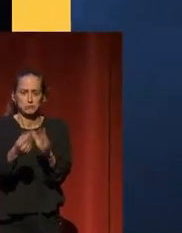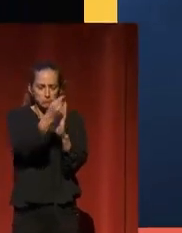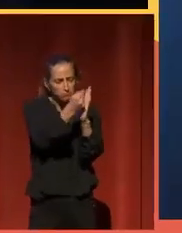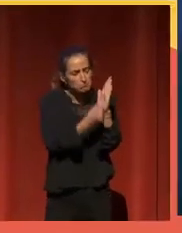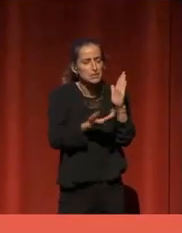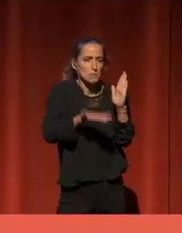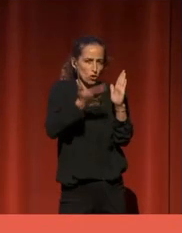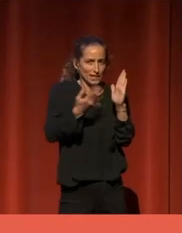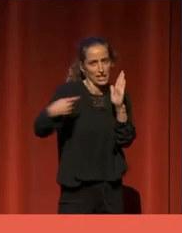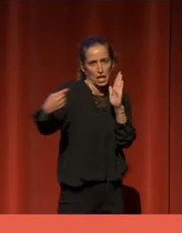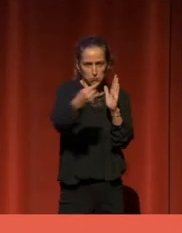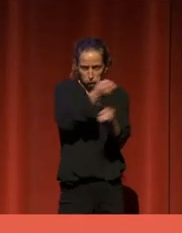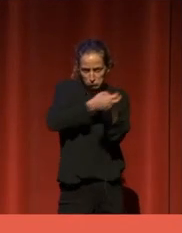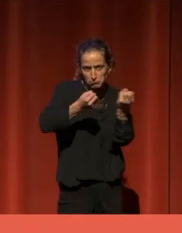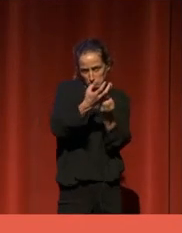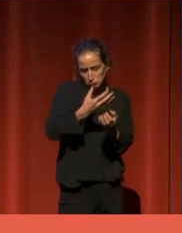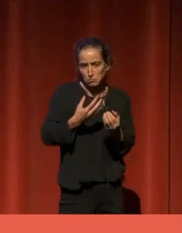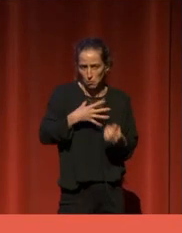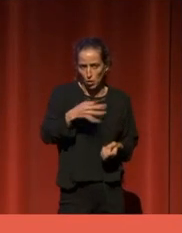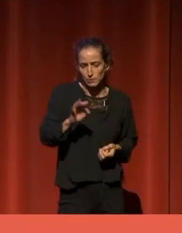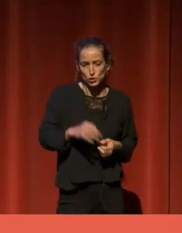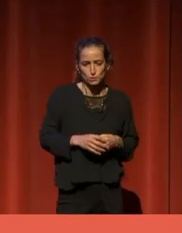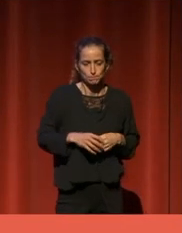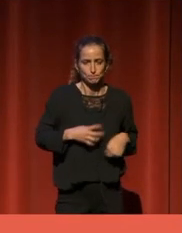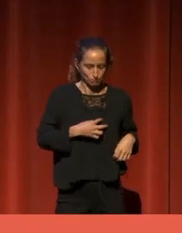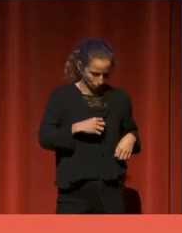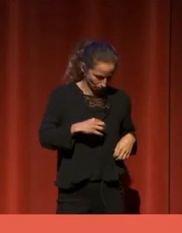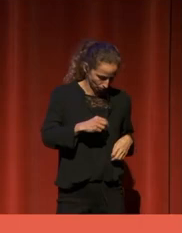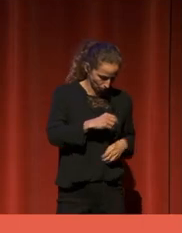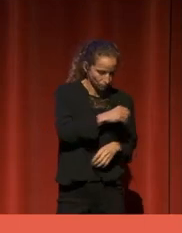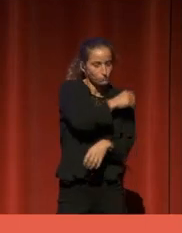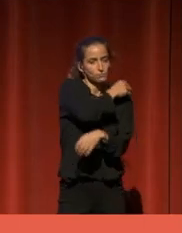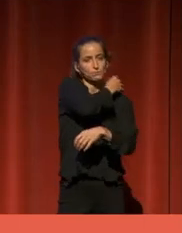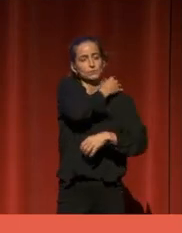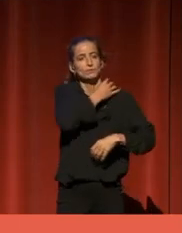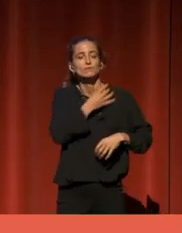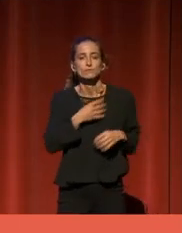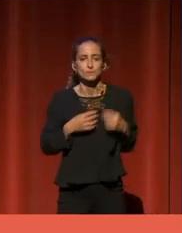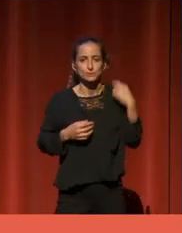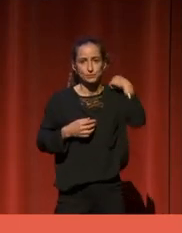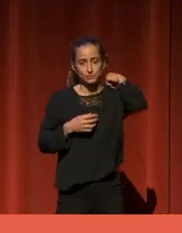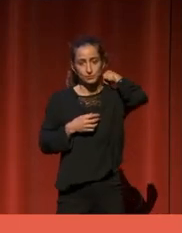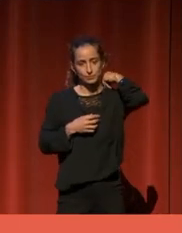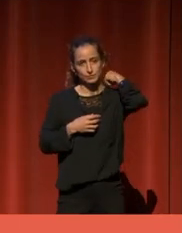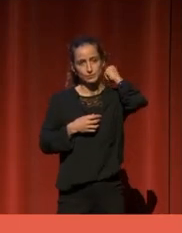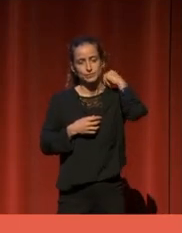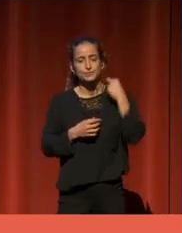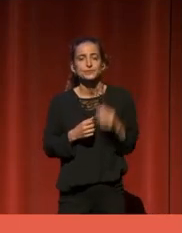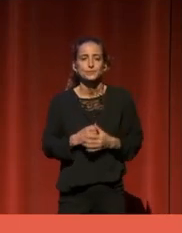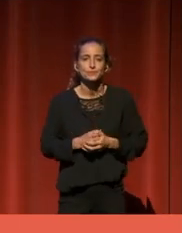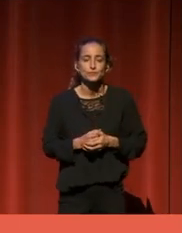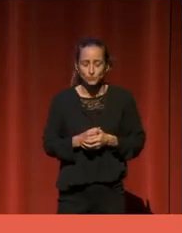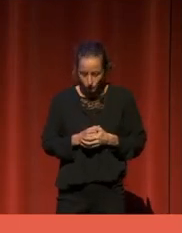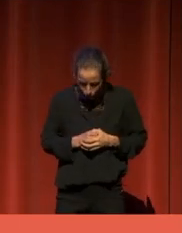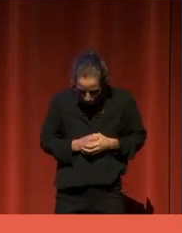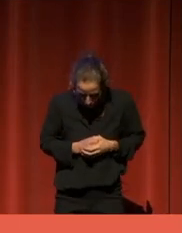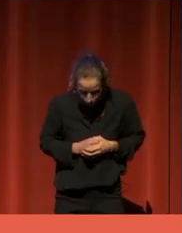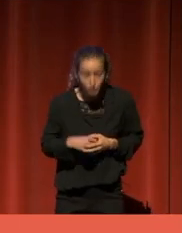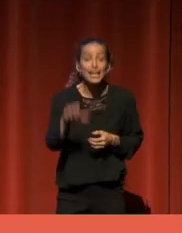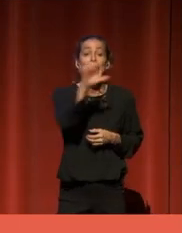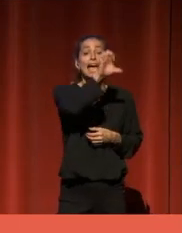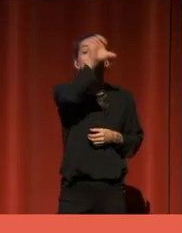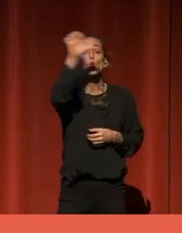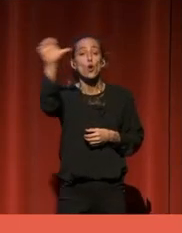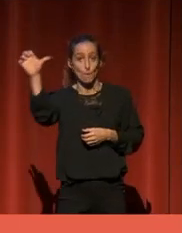conjuntamente vamos a ver trabajar en Europa significa que tenemos un